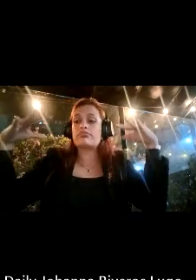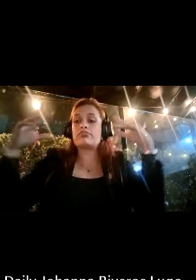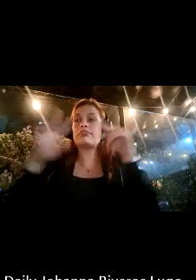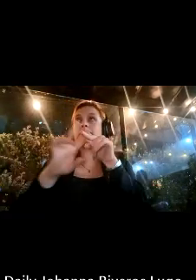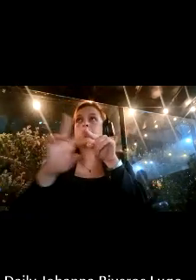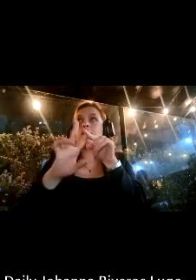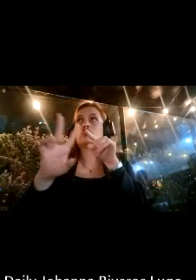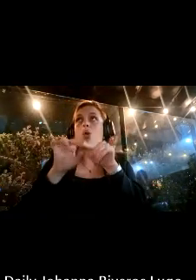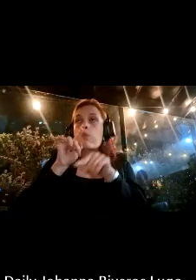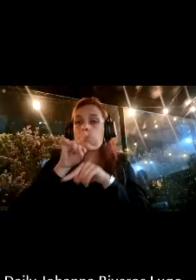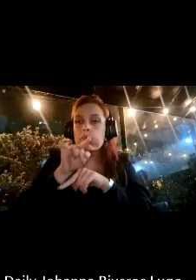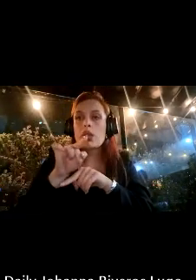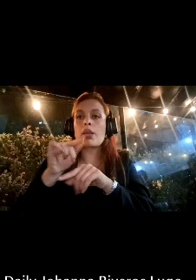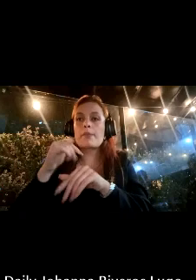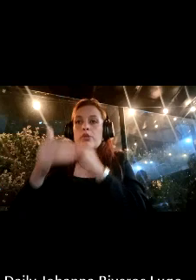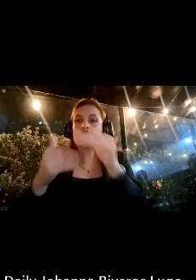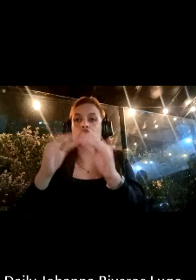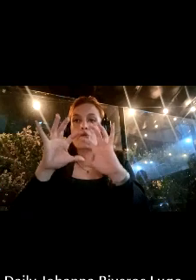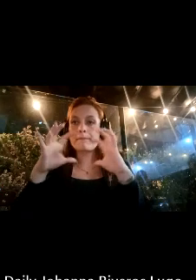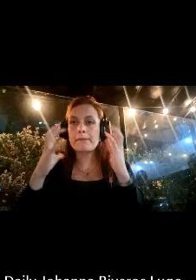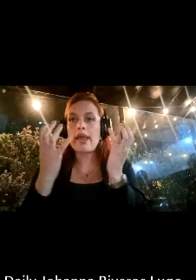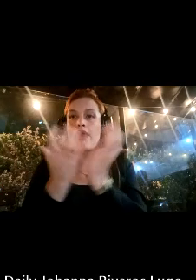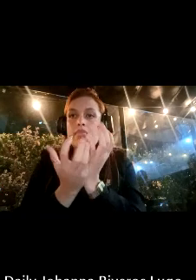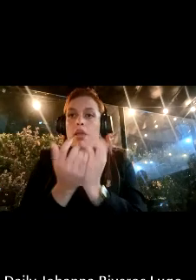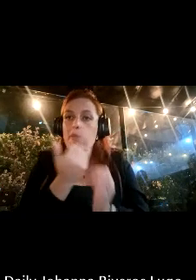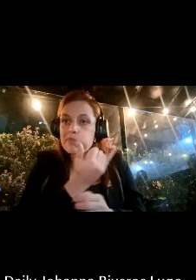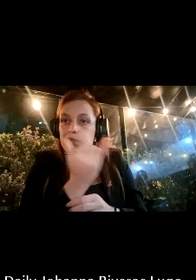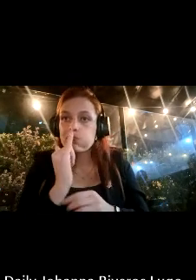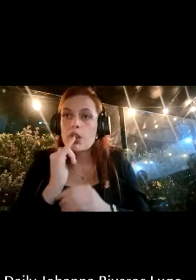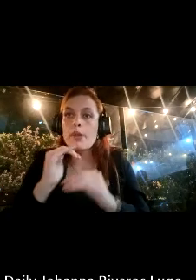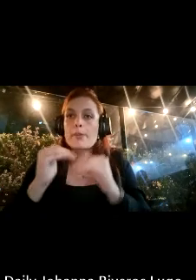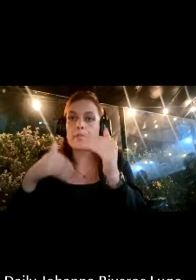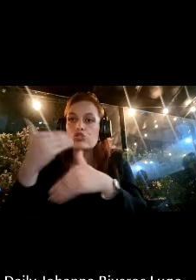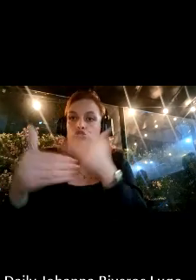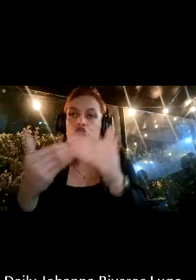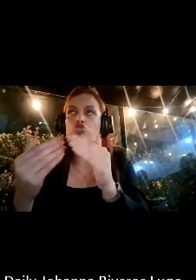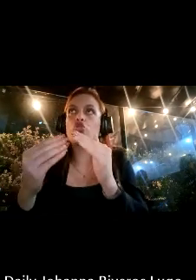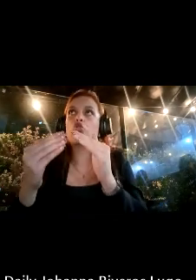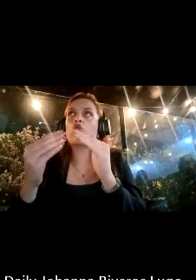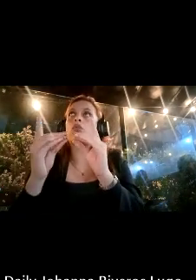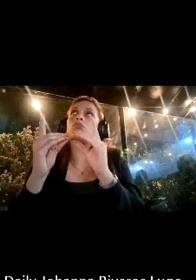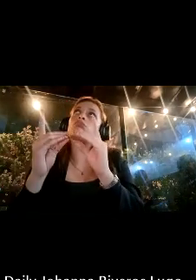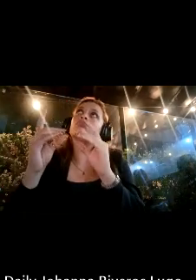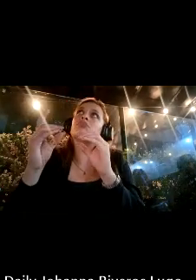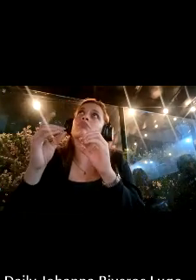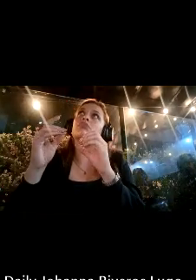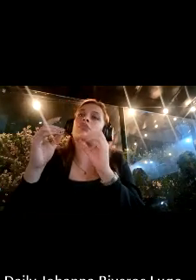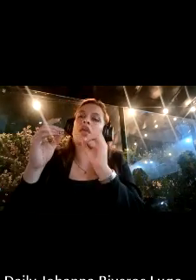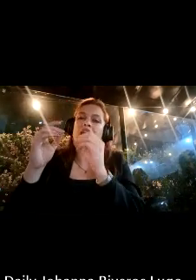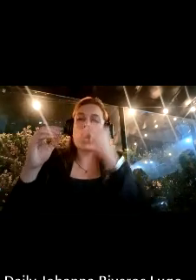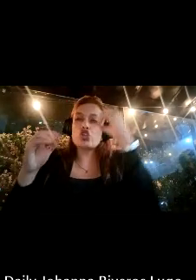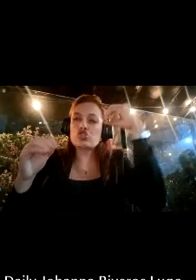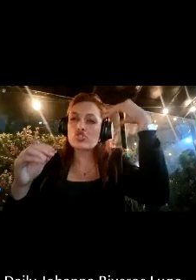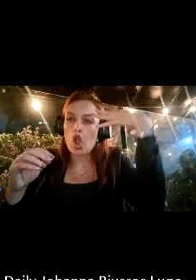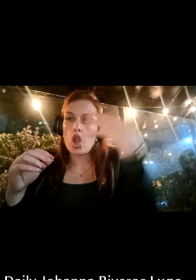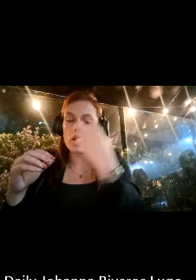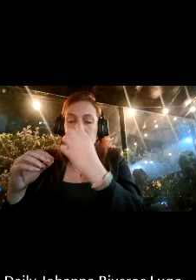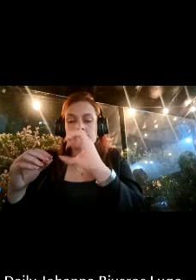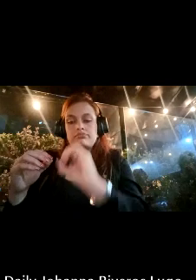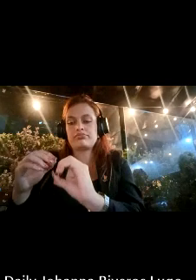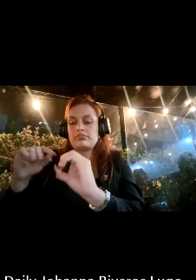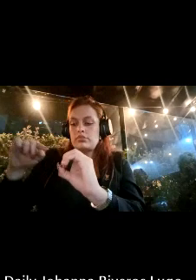nuestro planeta está a una distancia aproximada de 150 millones de kilómetros al Sol. Esa